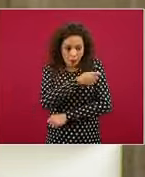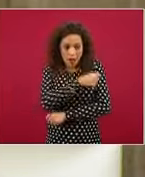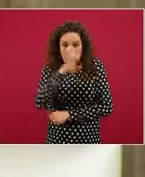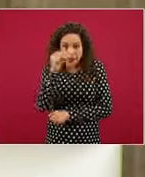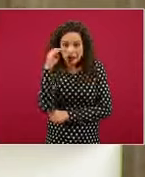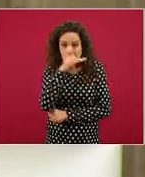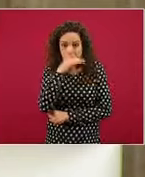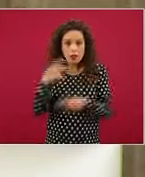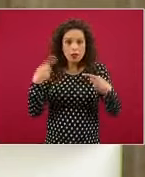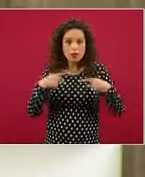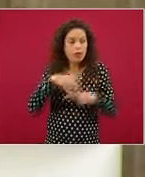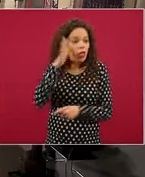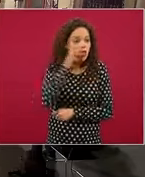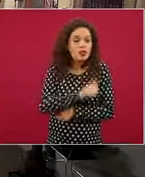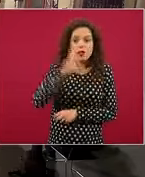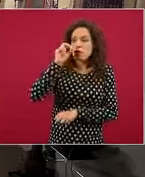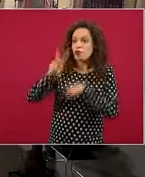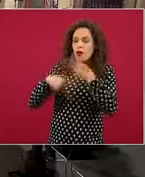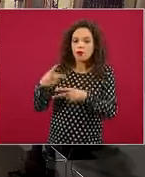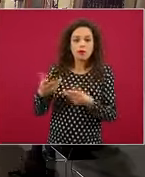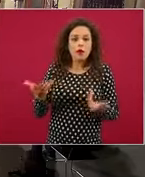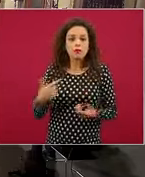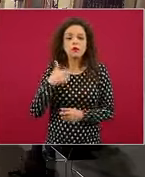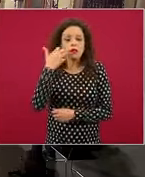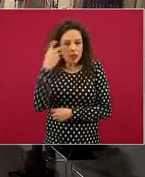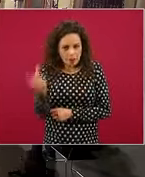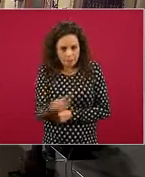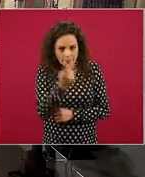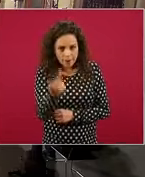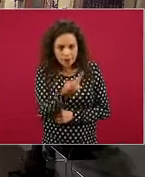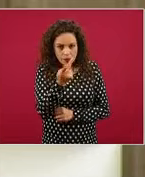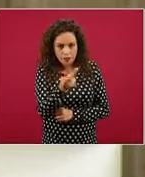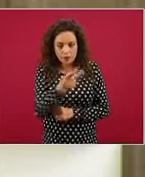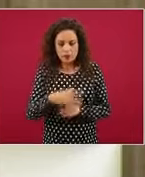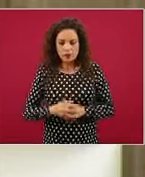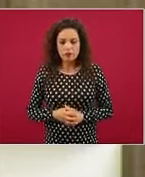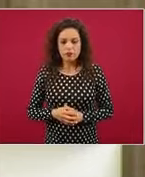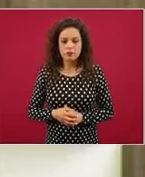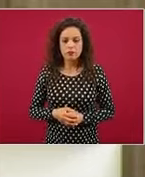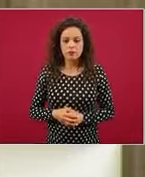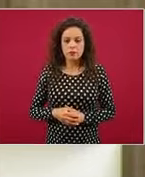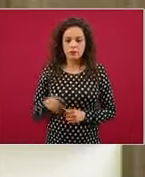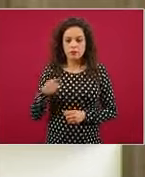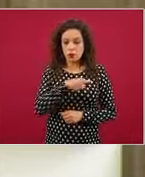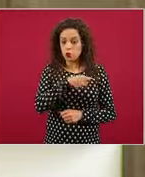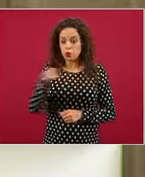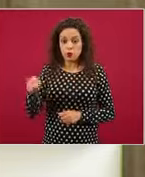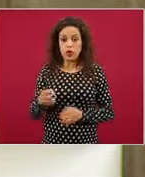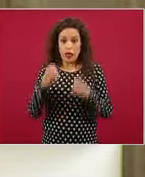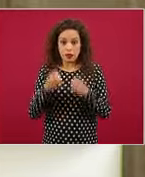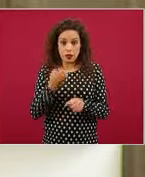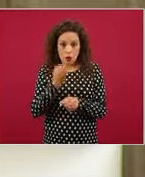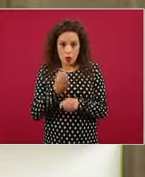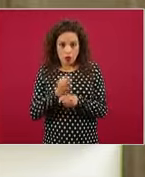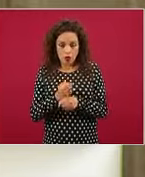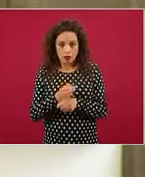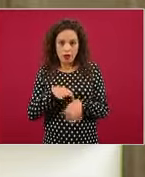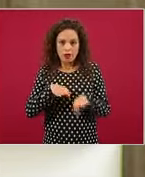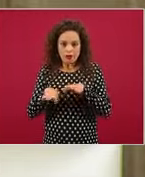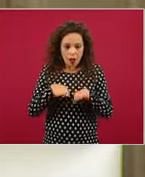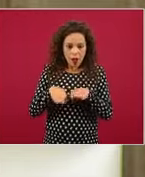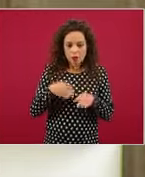Mi pregunta es, ¿están trabajando en la vacuna para el COVID-19? Y pues ya se